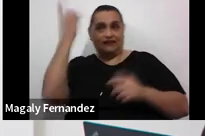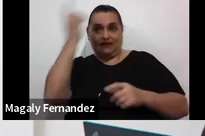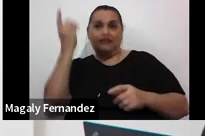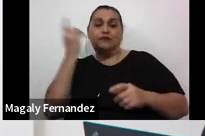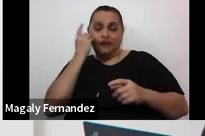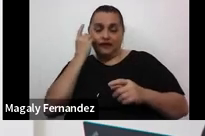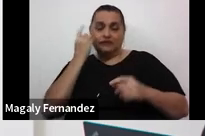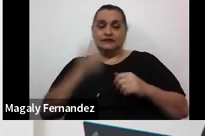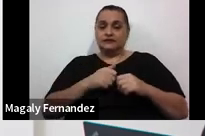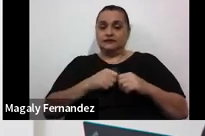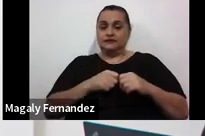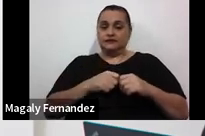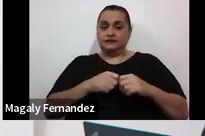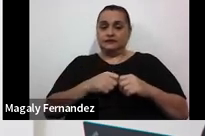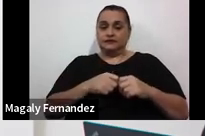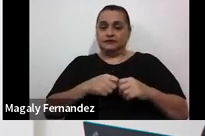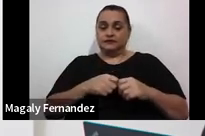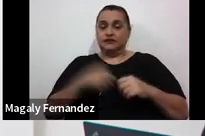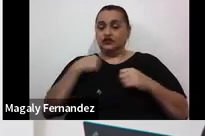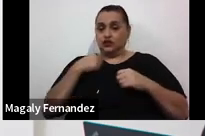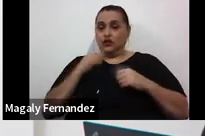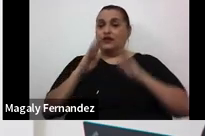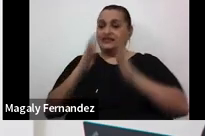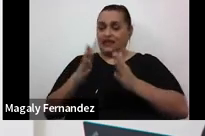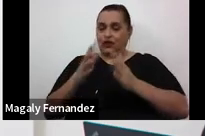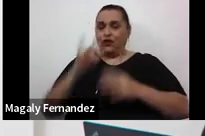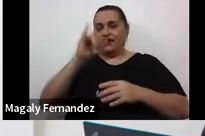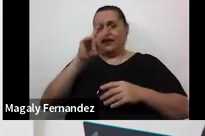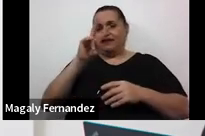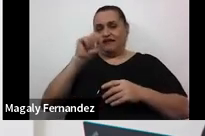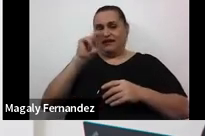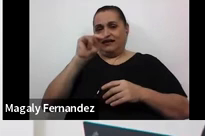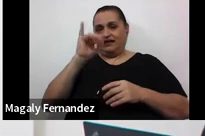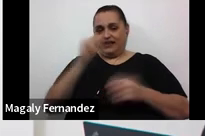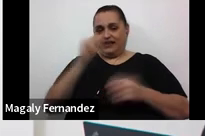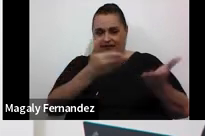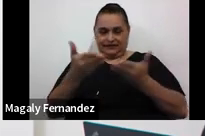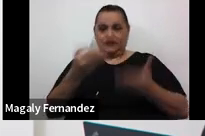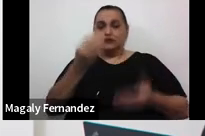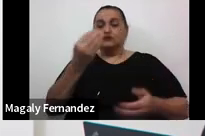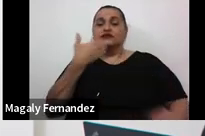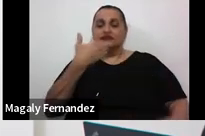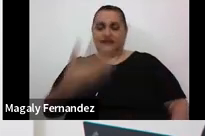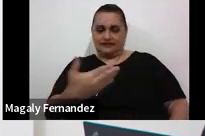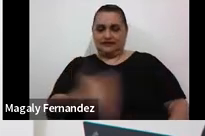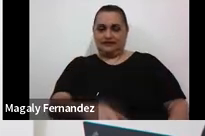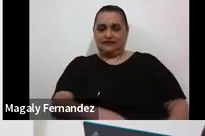y les dejo con con Ivania adelante iba Muchas gracias